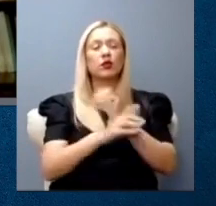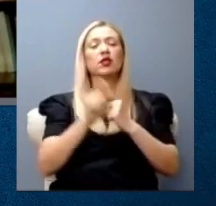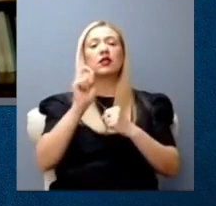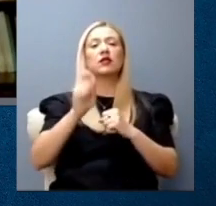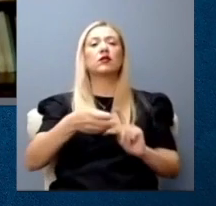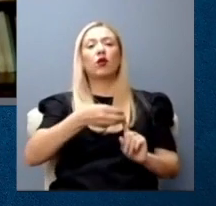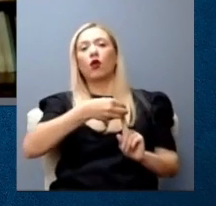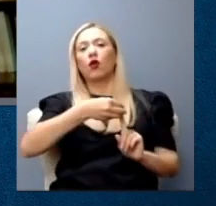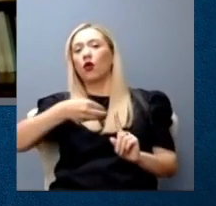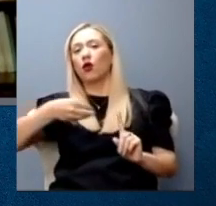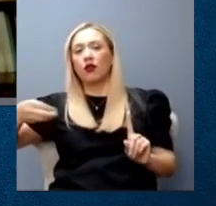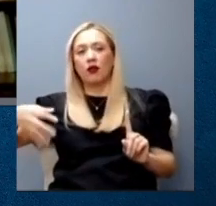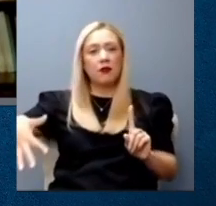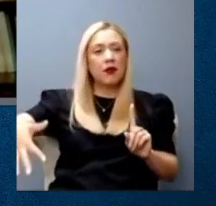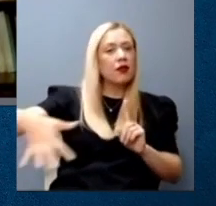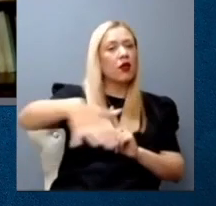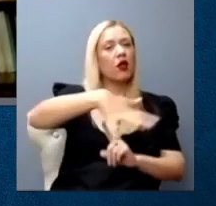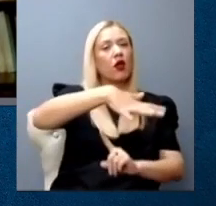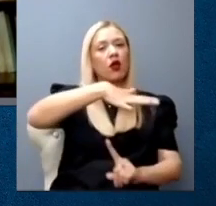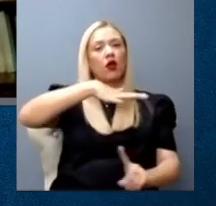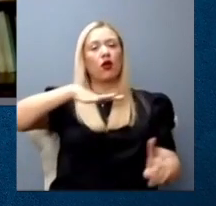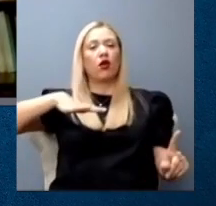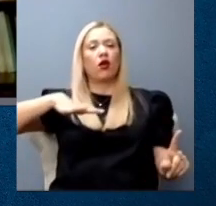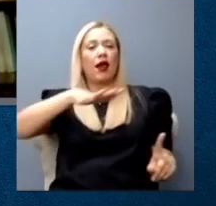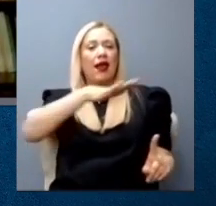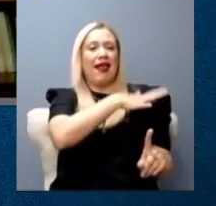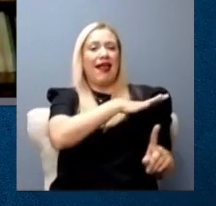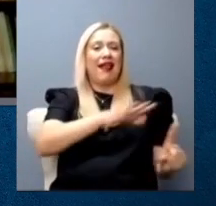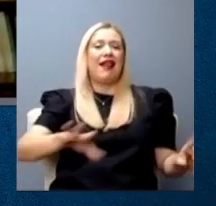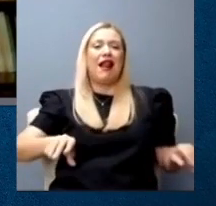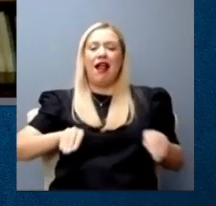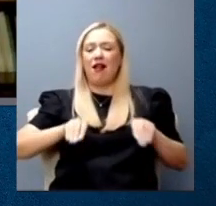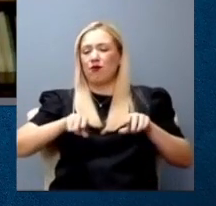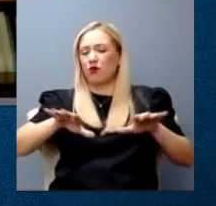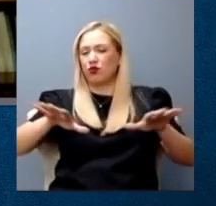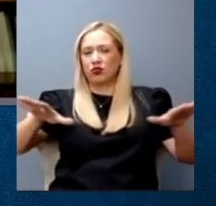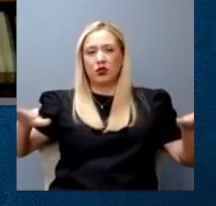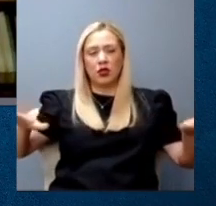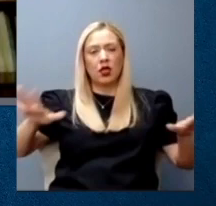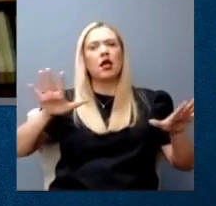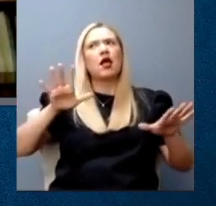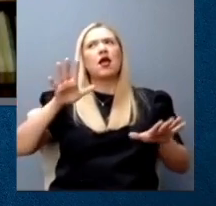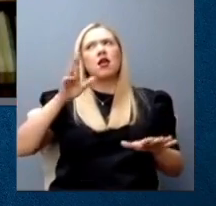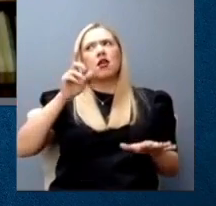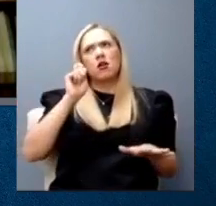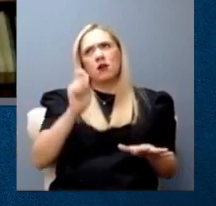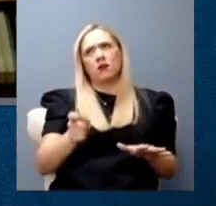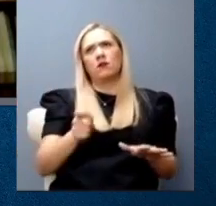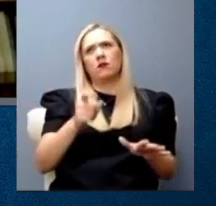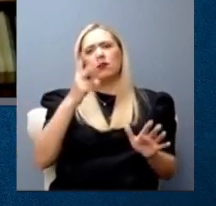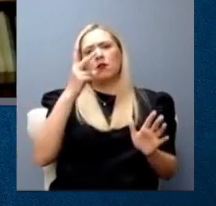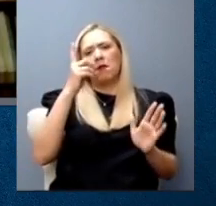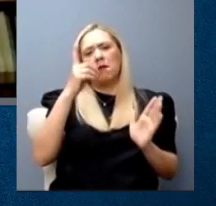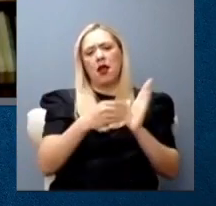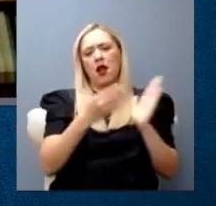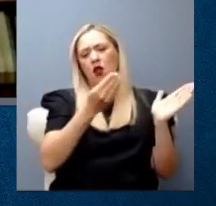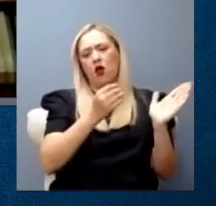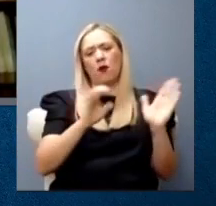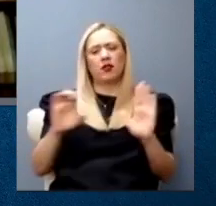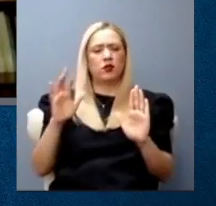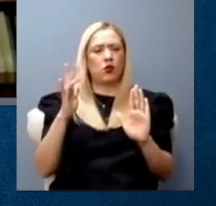general, que hemos avanzado mucho en la segunda mitad del siglo XX en lo que se refiere al